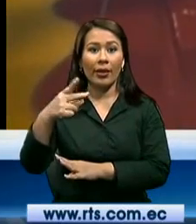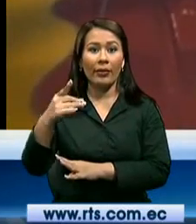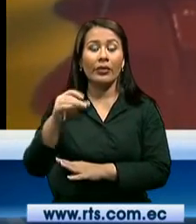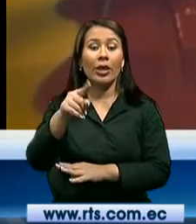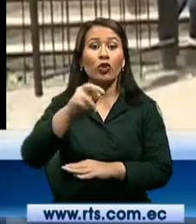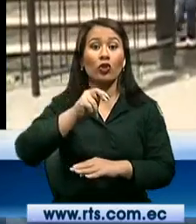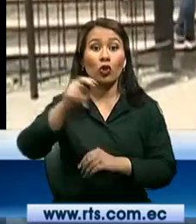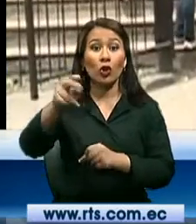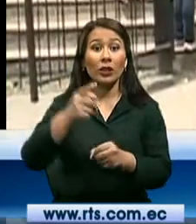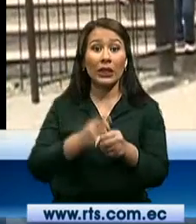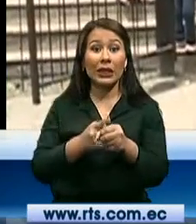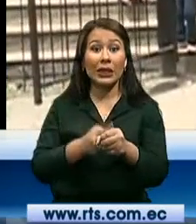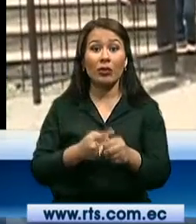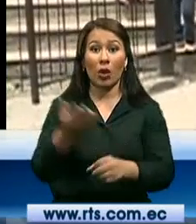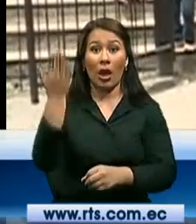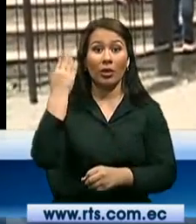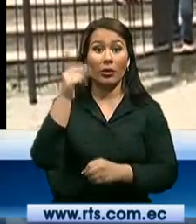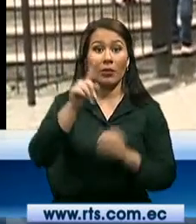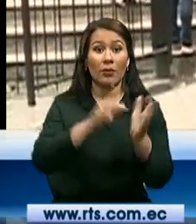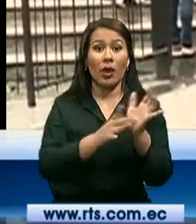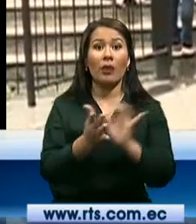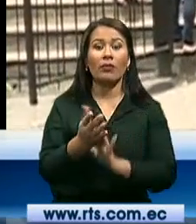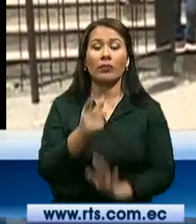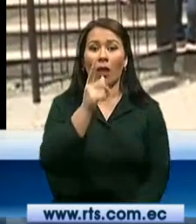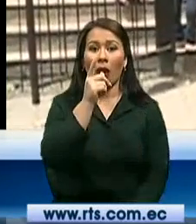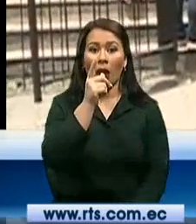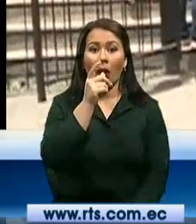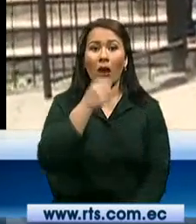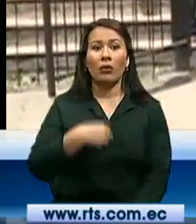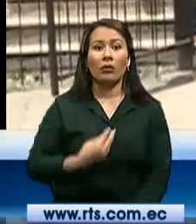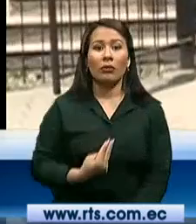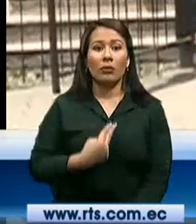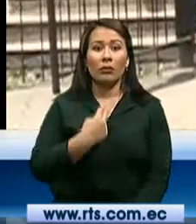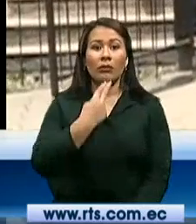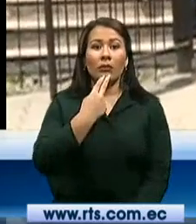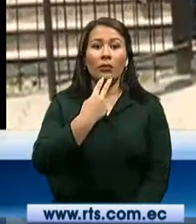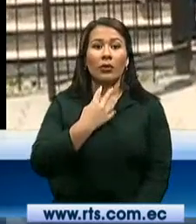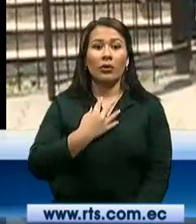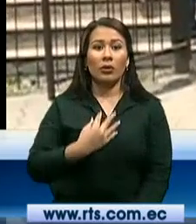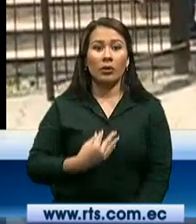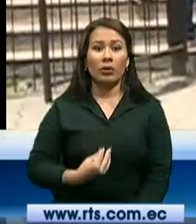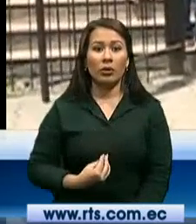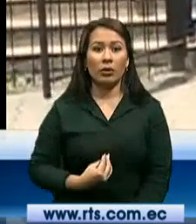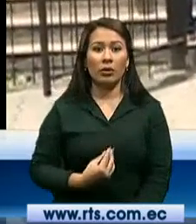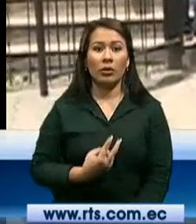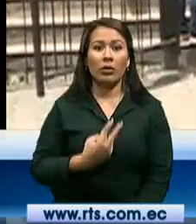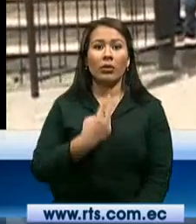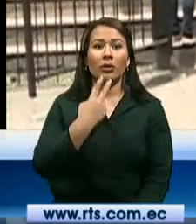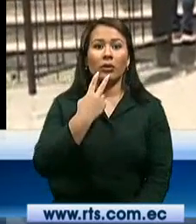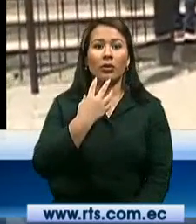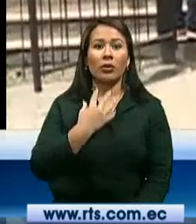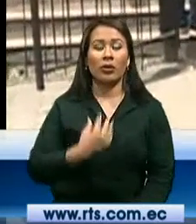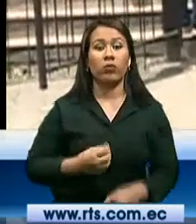abril. Pero sigue respirando artificialmente, igual sigue afectado con el pulmón, pero lo bueno es que